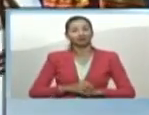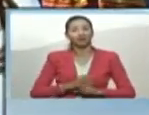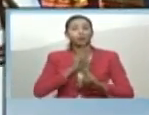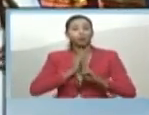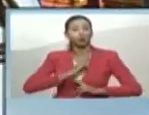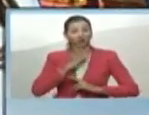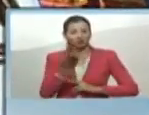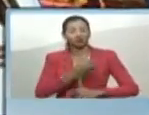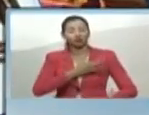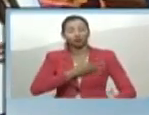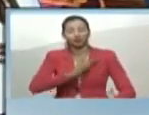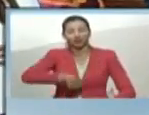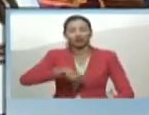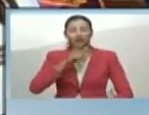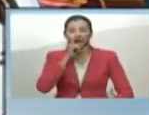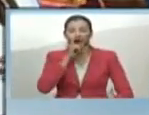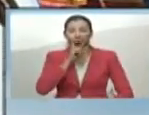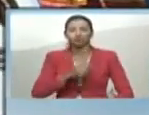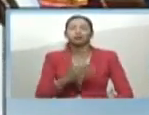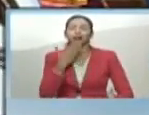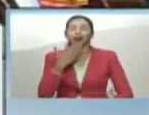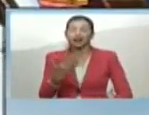presidente Muchas